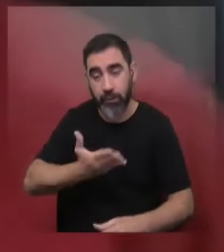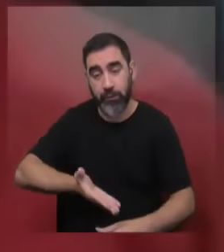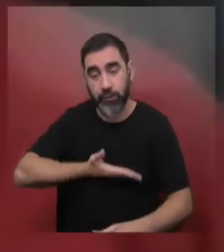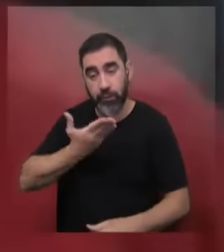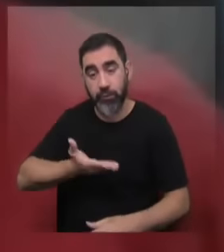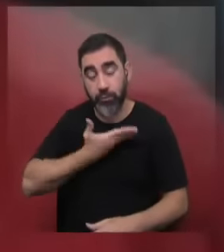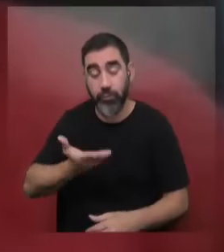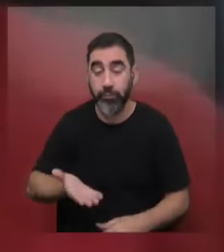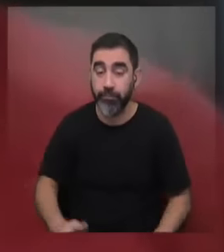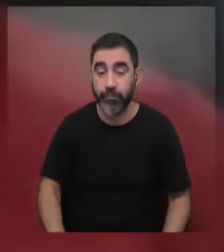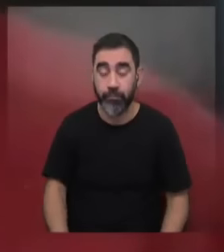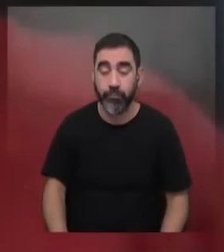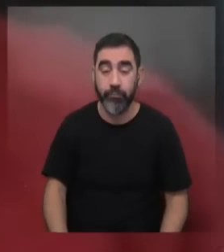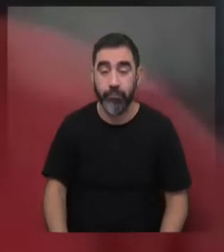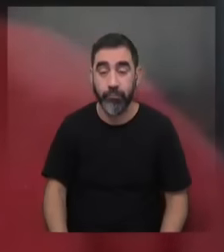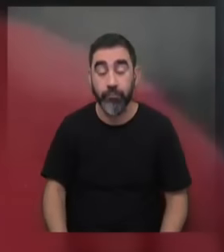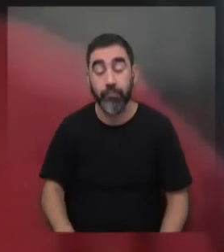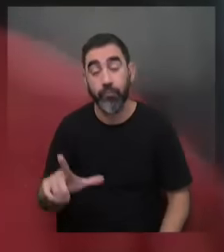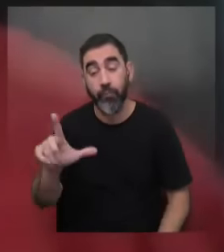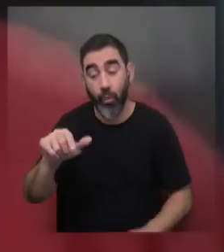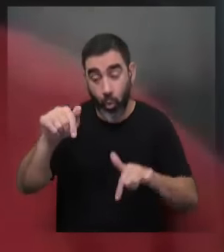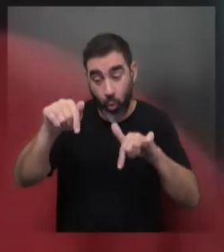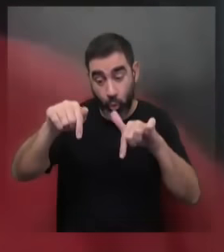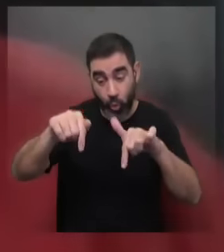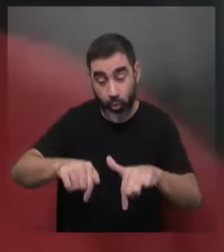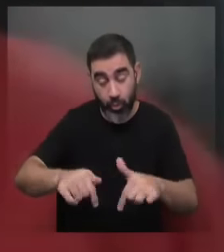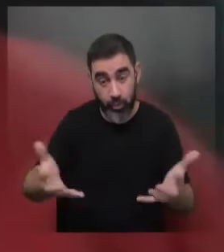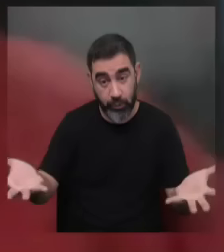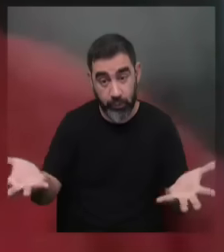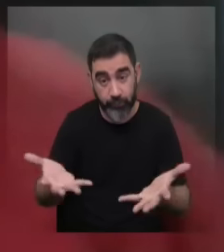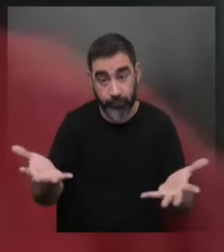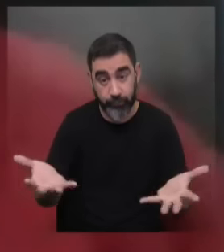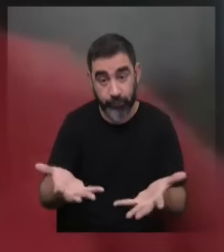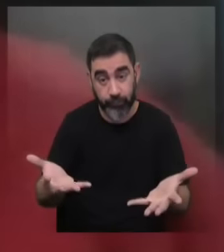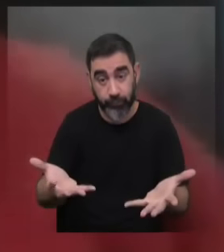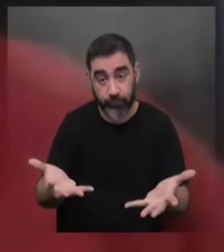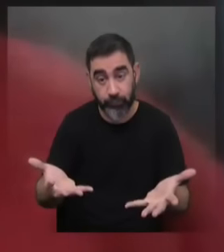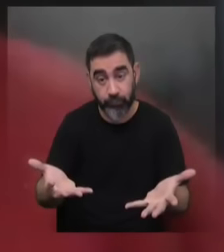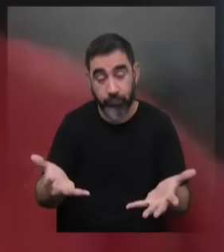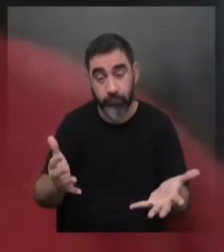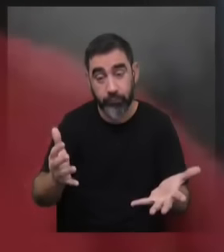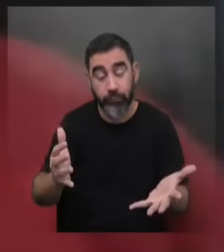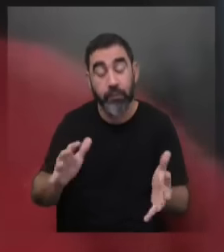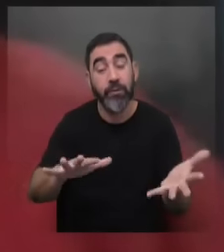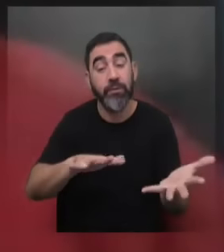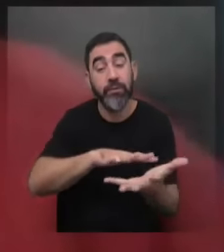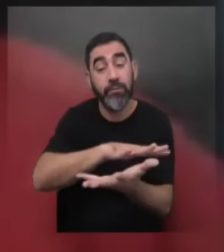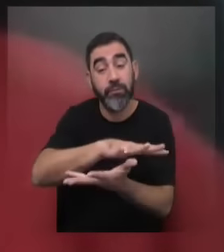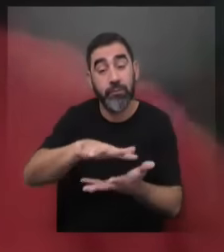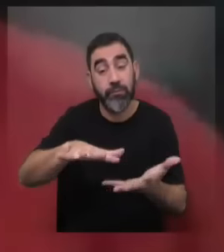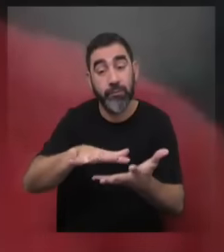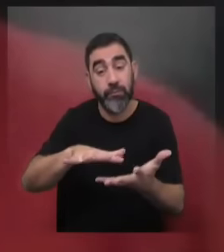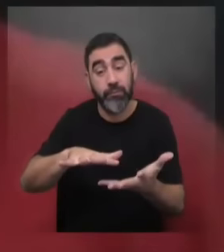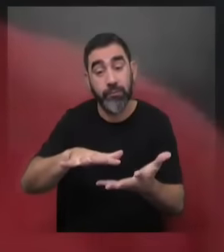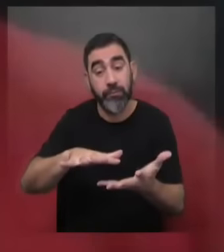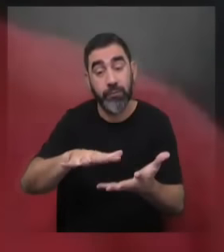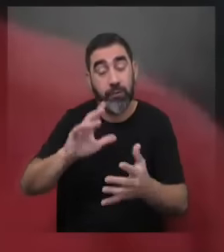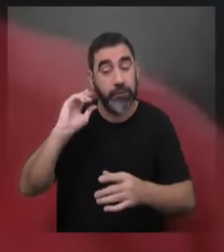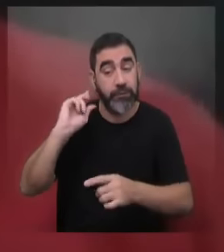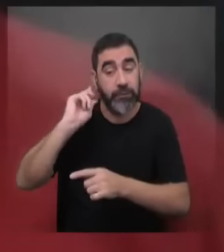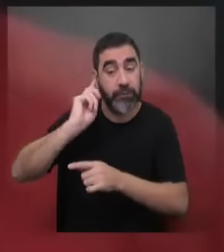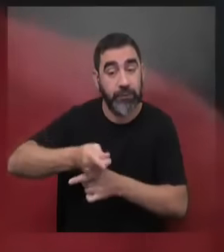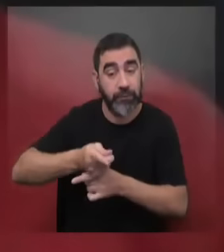bueno naturalmente Hoy está en en el escenario de este de una sentencia